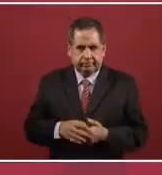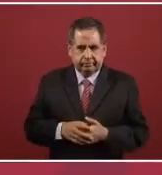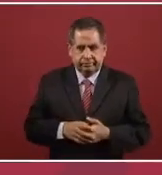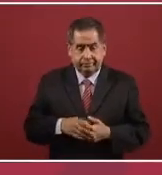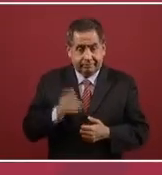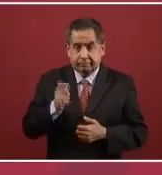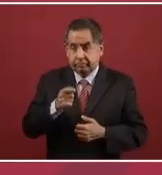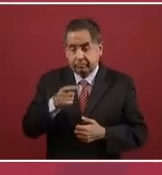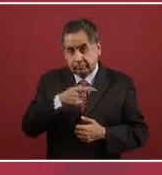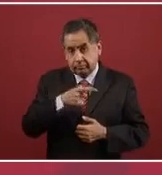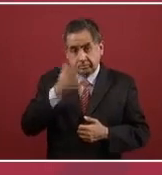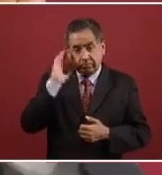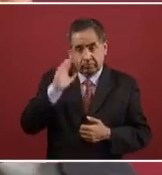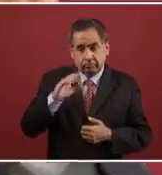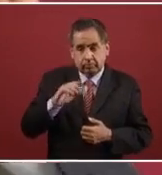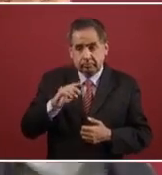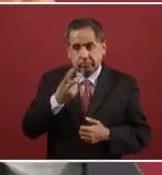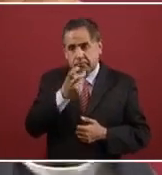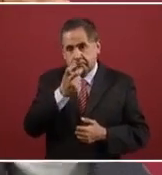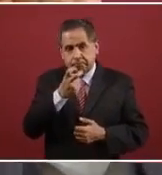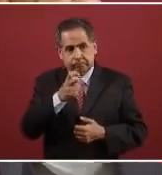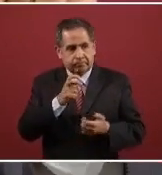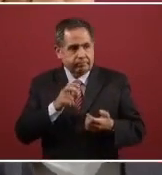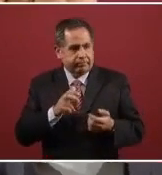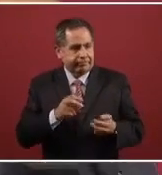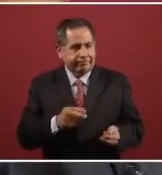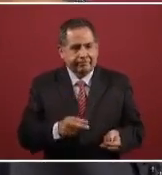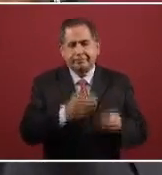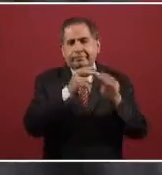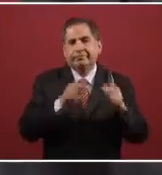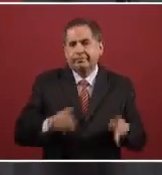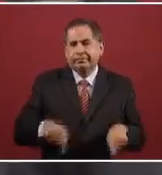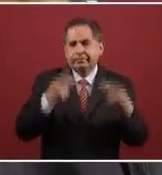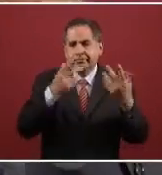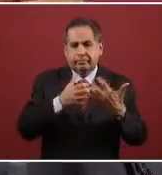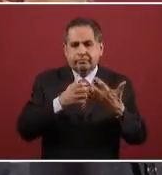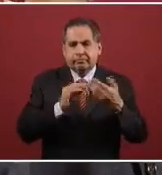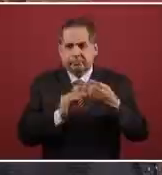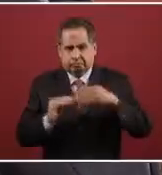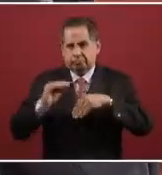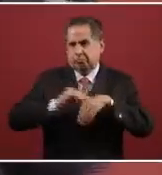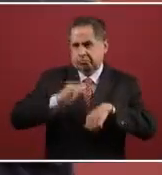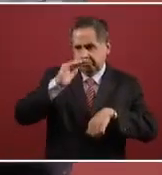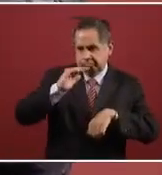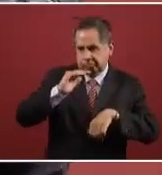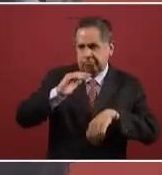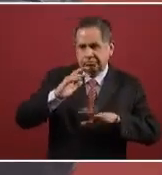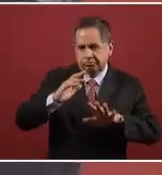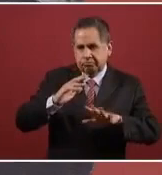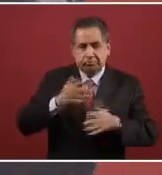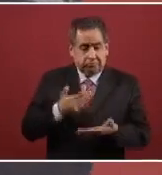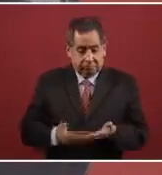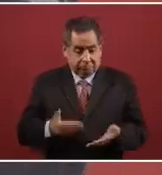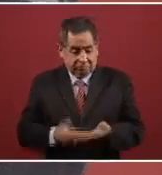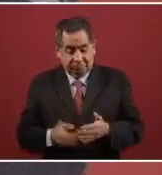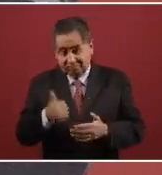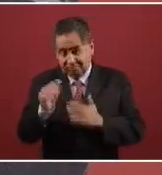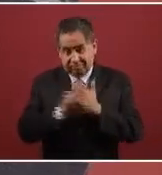fue por ese hecho que estuvo arriba de estos